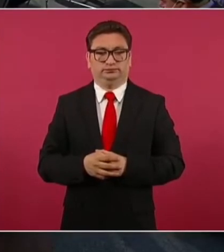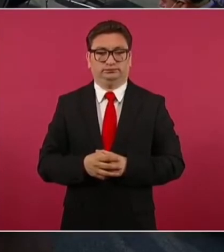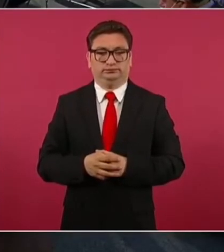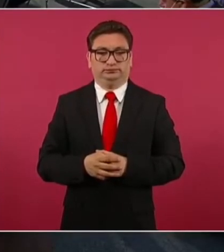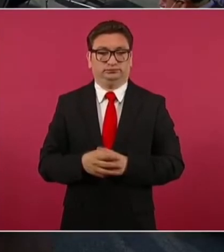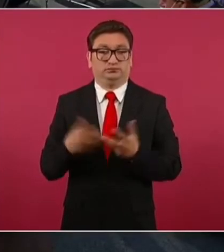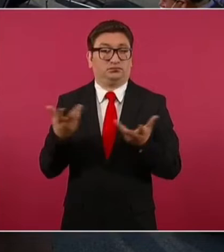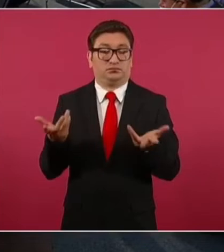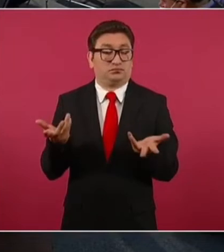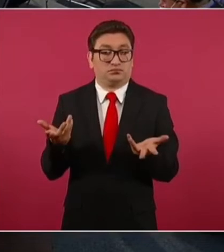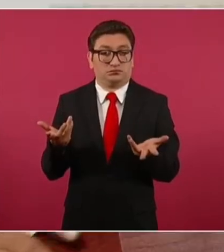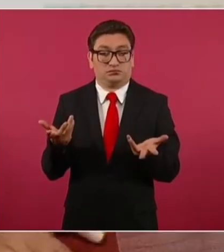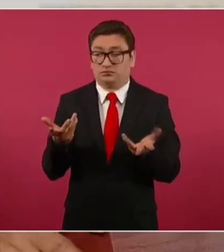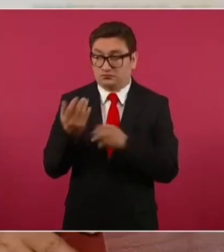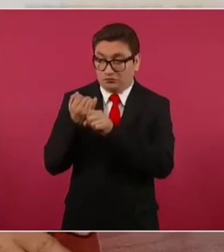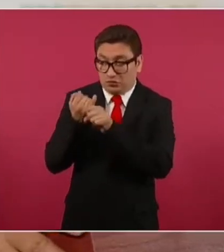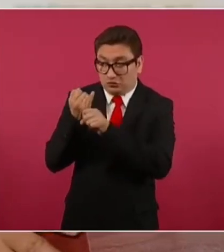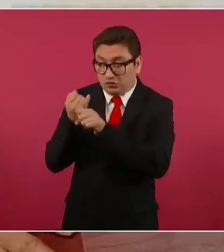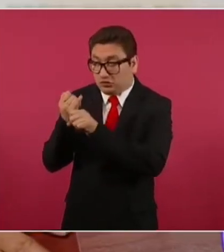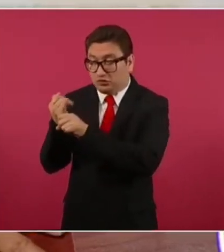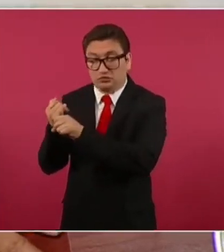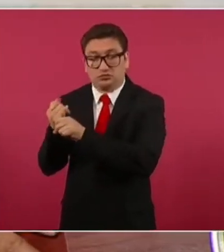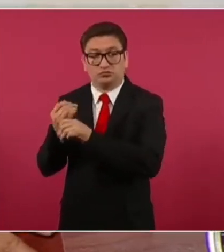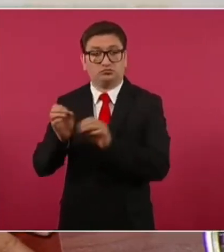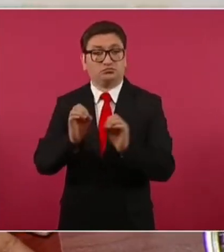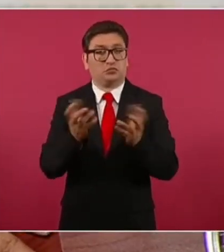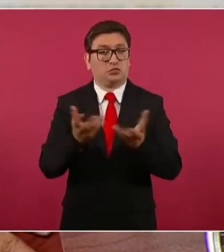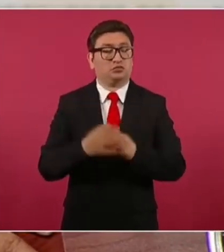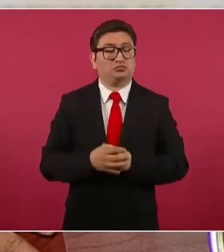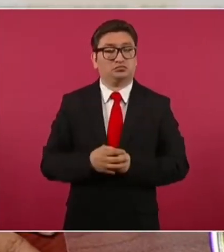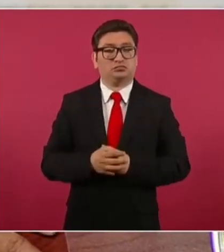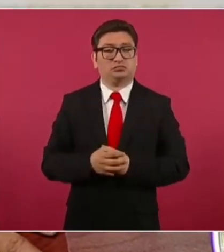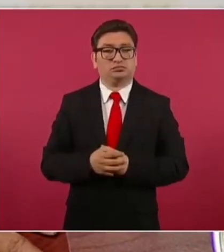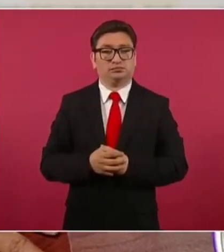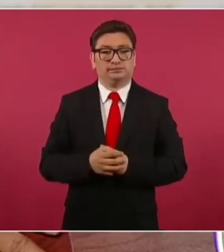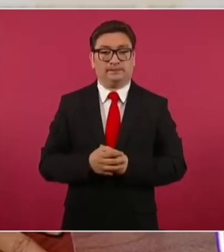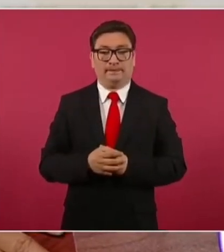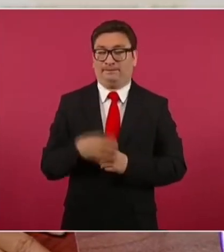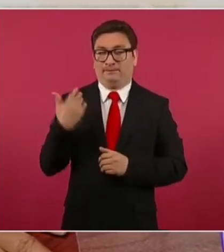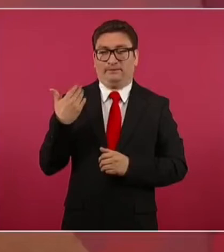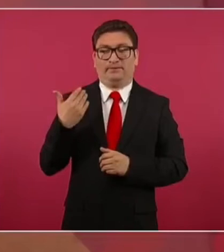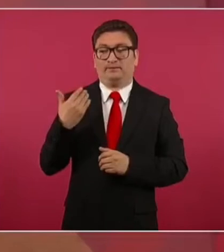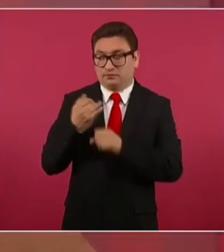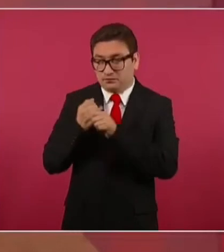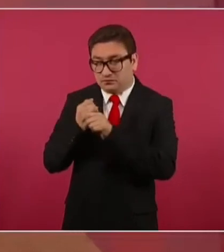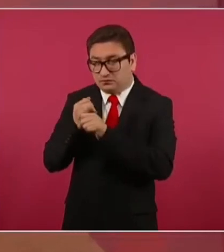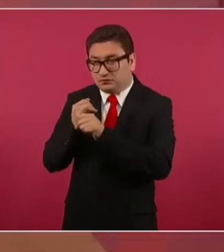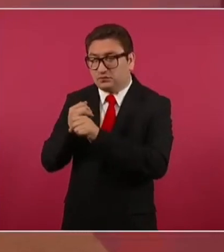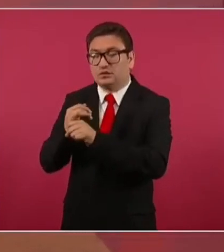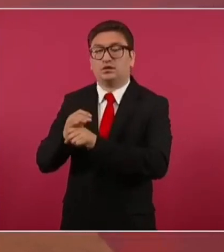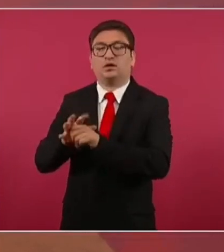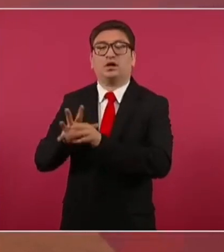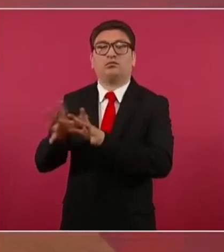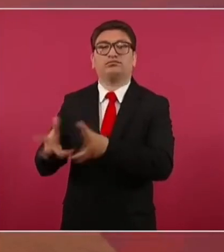No se hizo una investigación y apenas se logró rescatar una